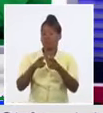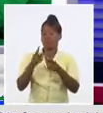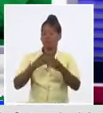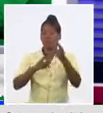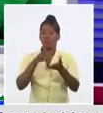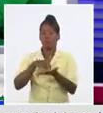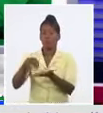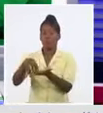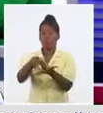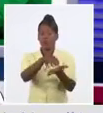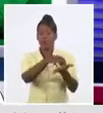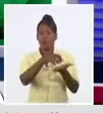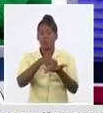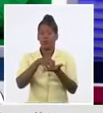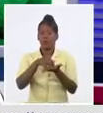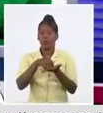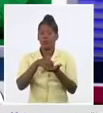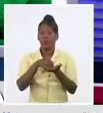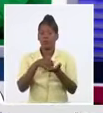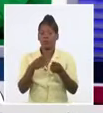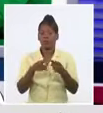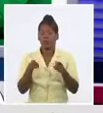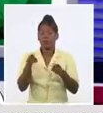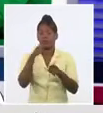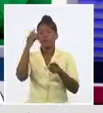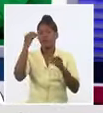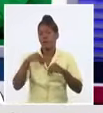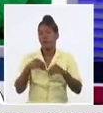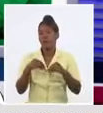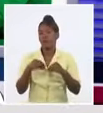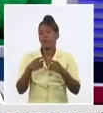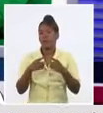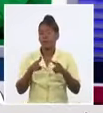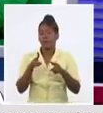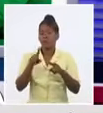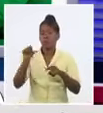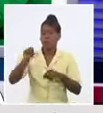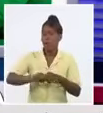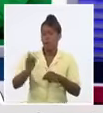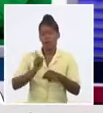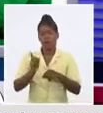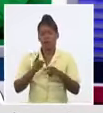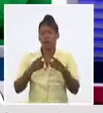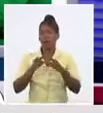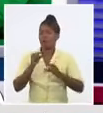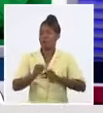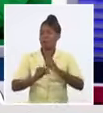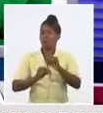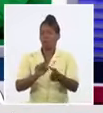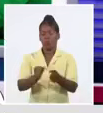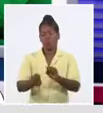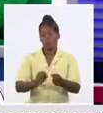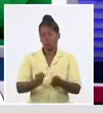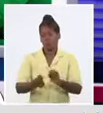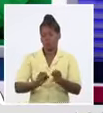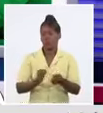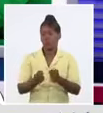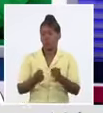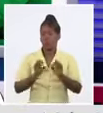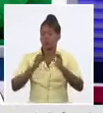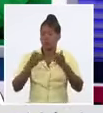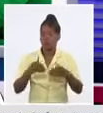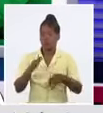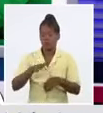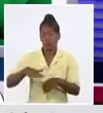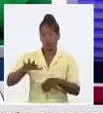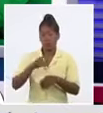lo cual no es que sea lógico, aquí no, nada que sea malo es lógico, pero sí indiscutiblemente, primero